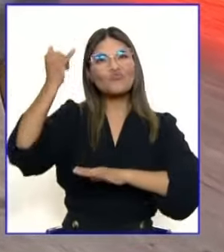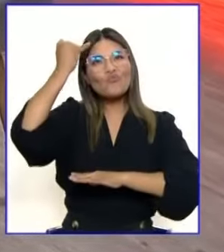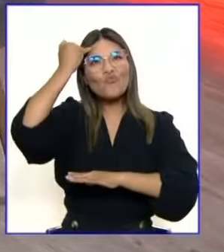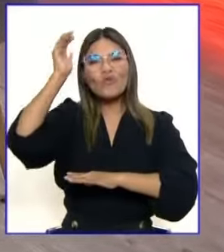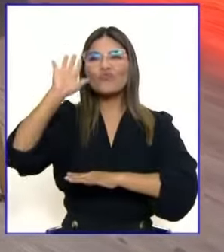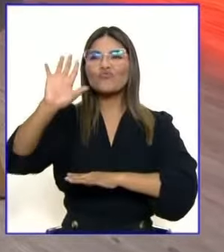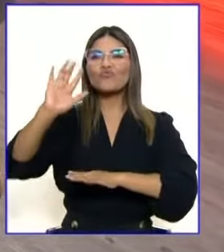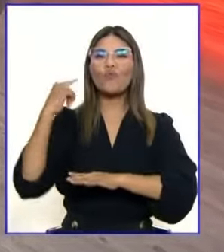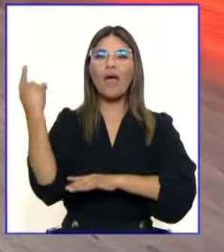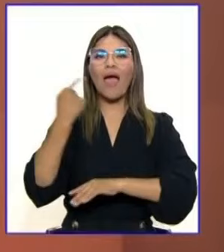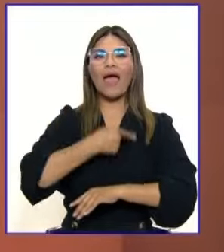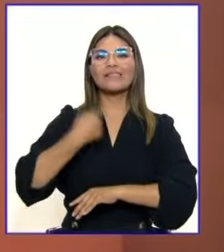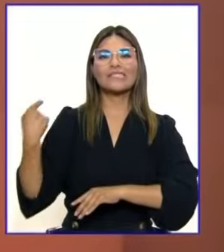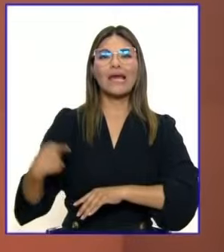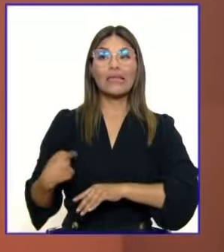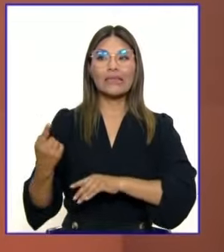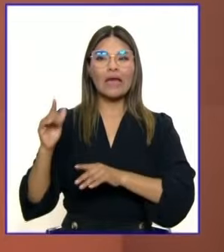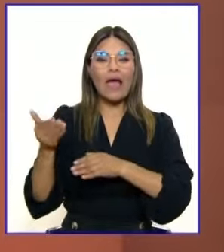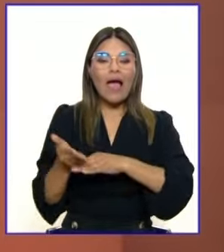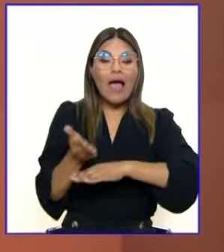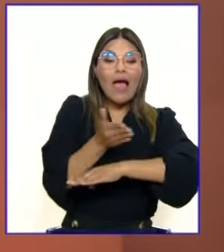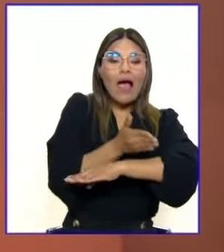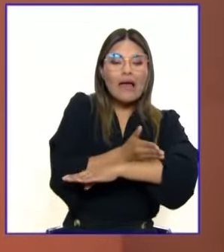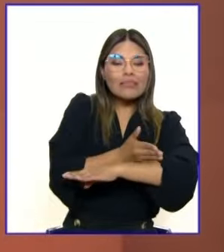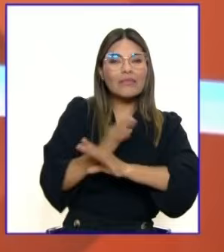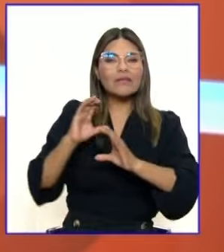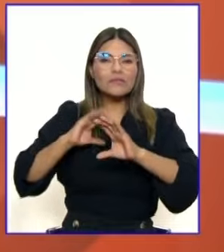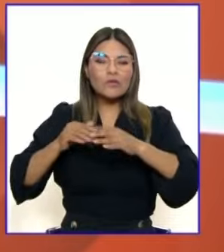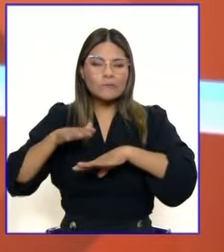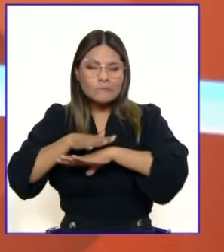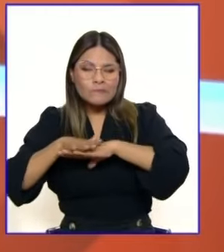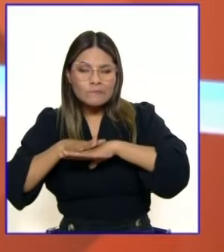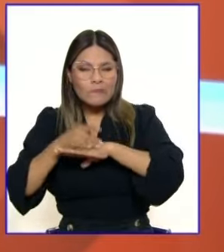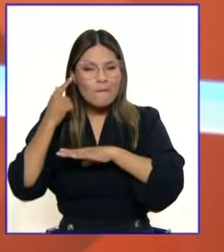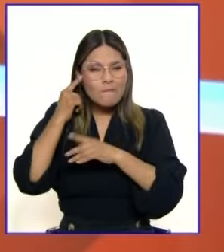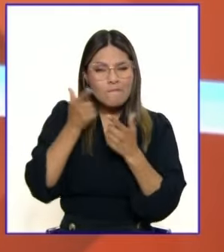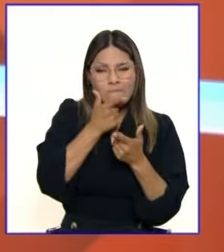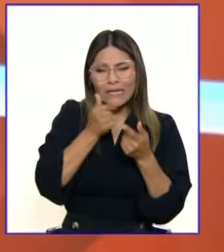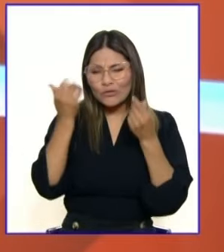antes de entrar a una negociación con ellos? Mire,